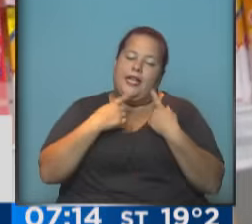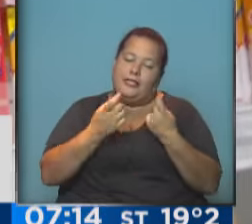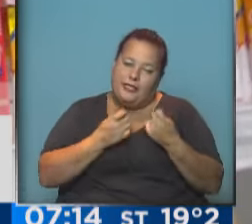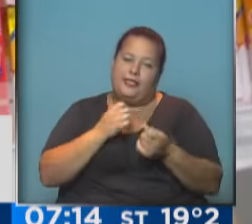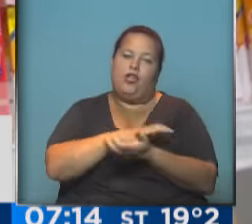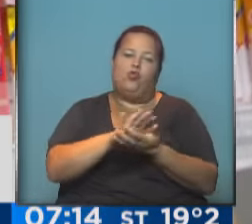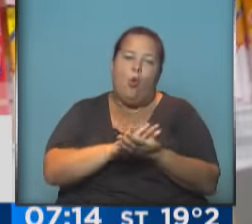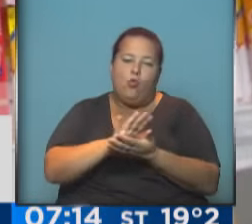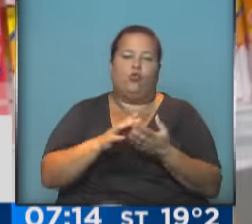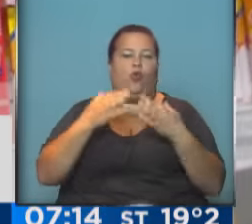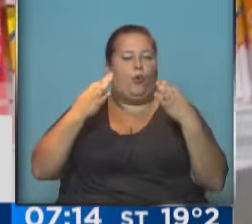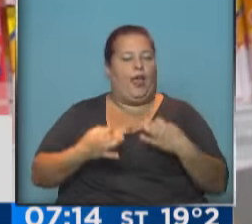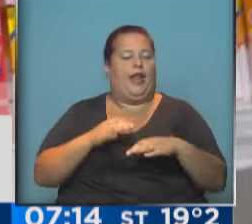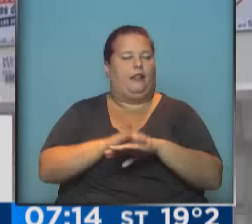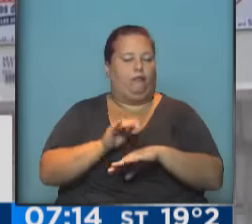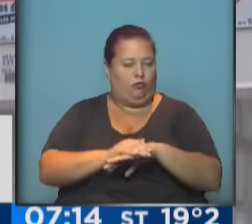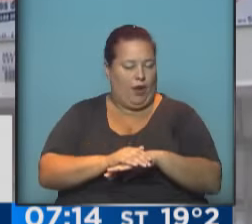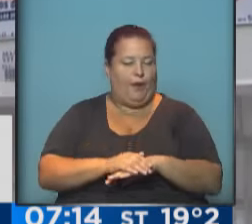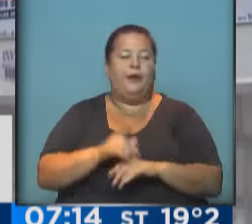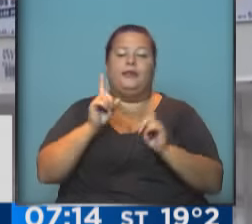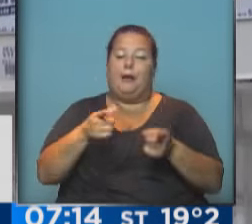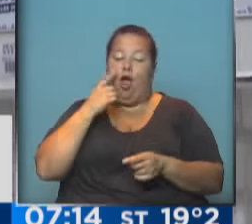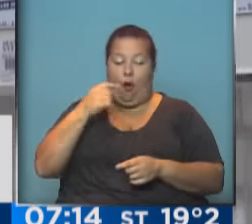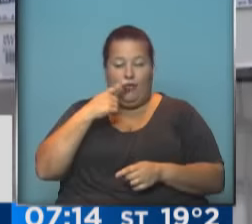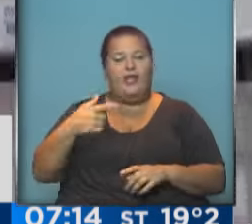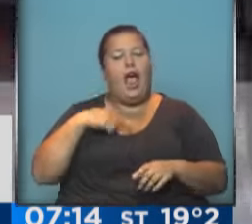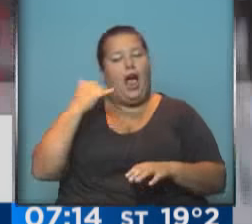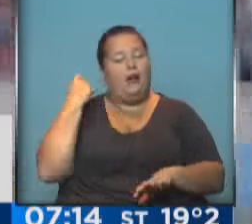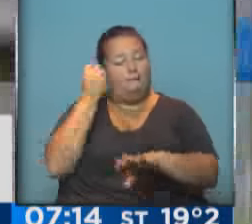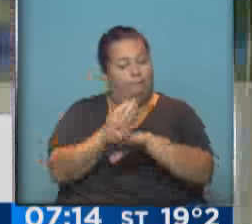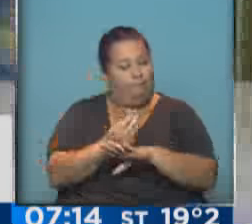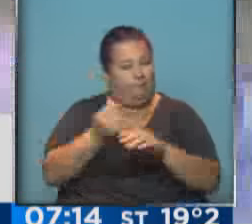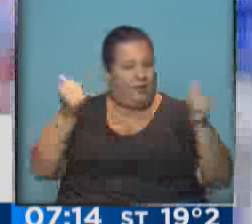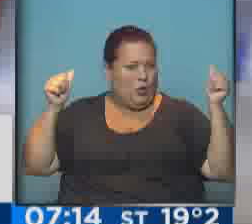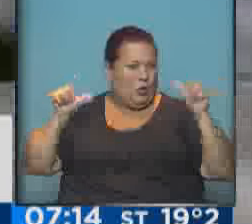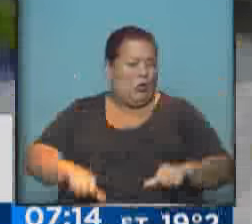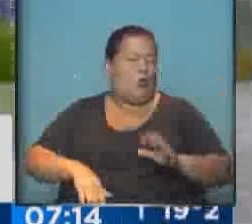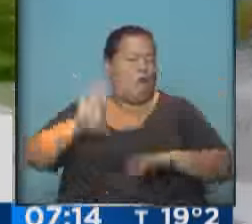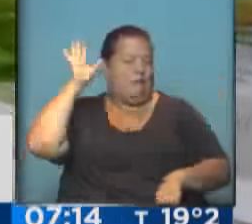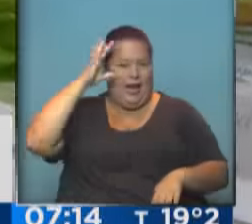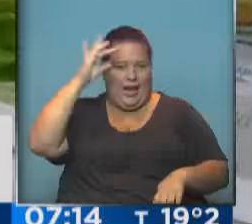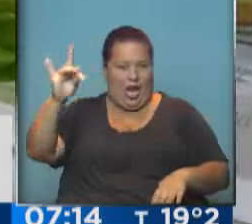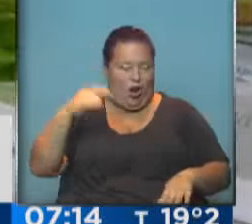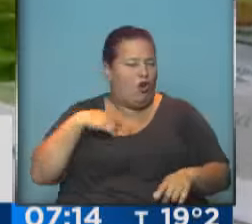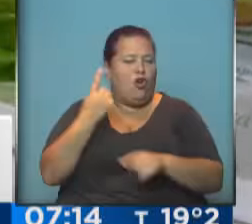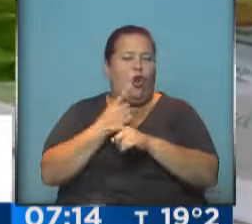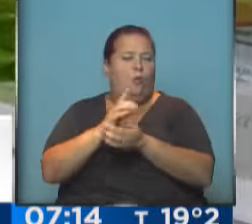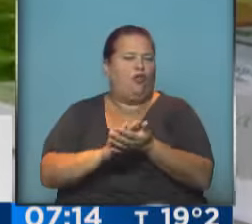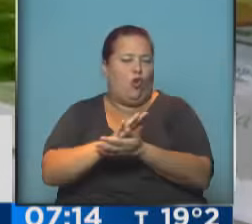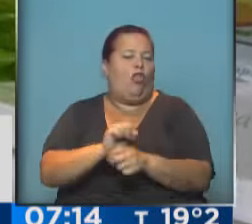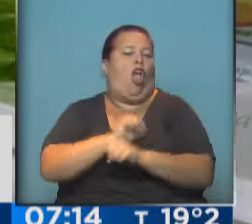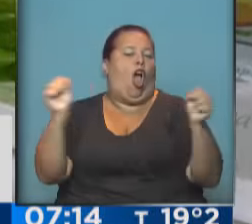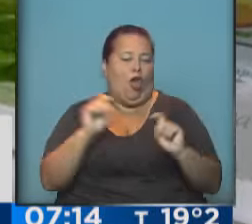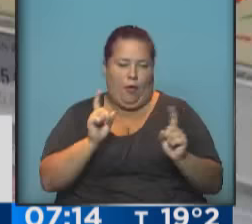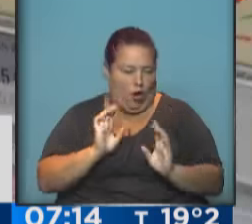actuar de una manera responsable. Dijo Frigerio también, asumimos con el déficit más alto del historia y no lo podremos solucionar de un día